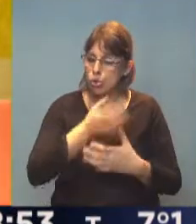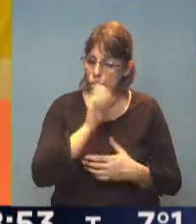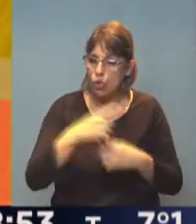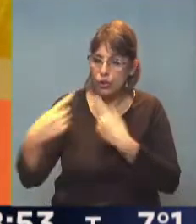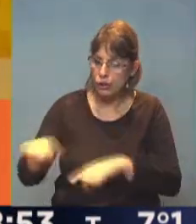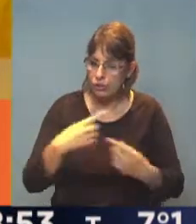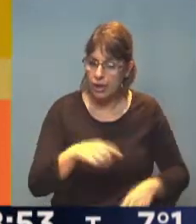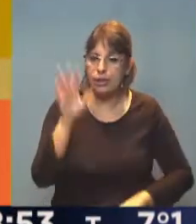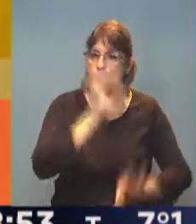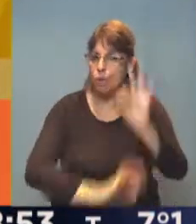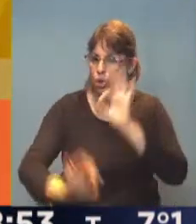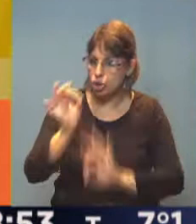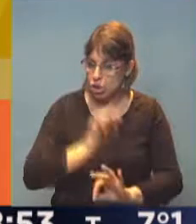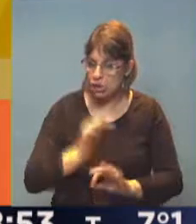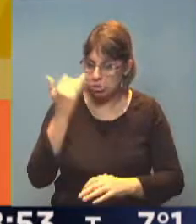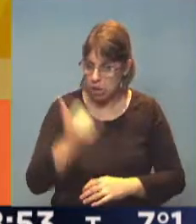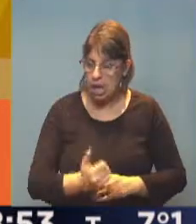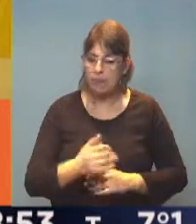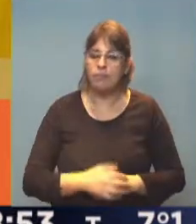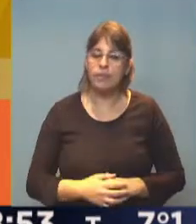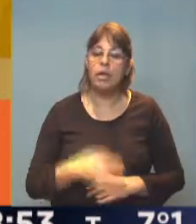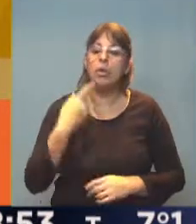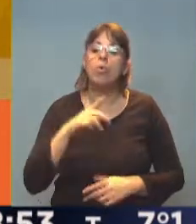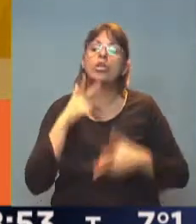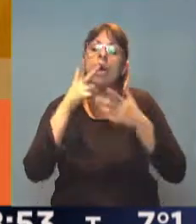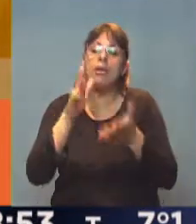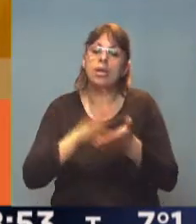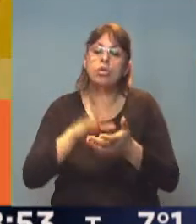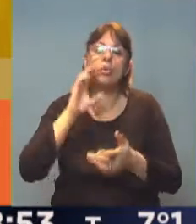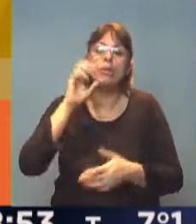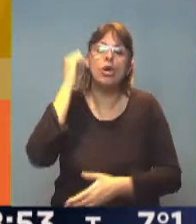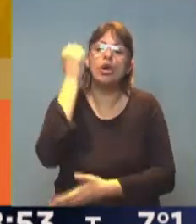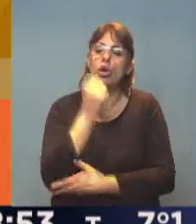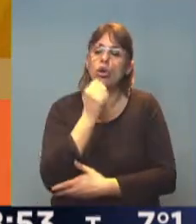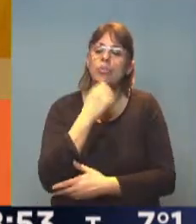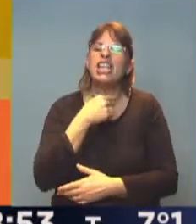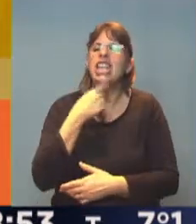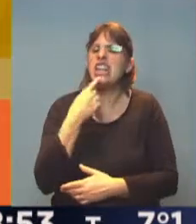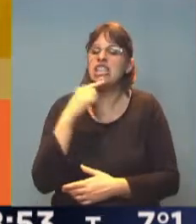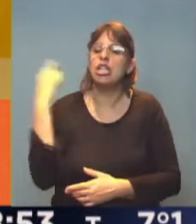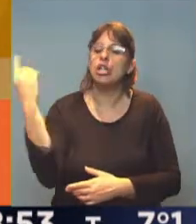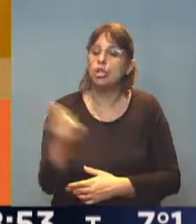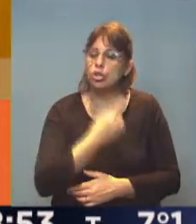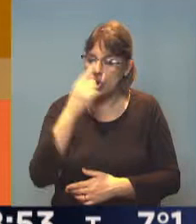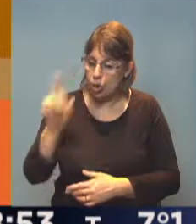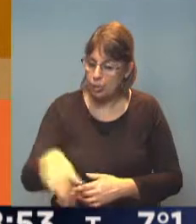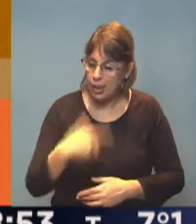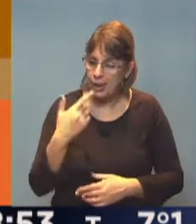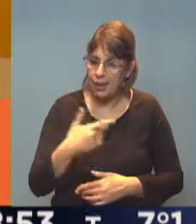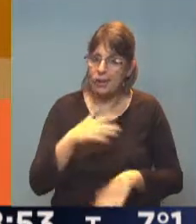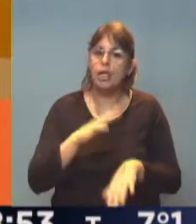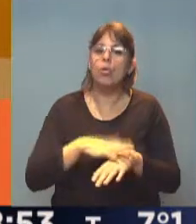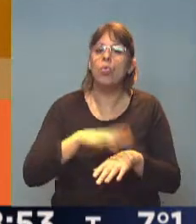distintos proyectos que se siguen desarrollando y cuando hablamos de bioeconomía es todo lo que puede generarse en cuanto a todos los